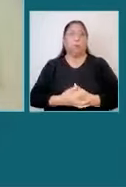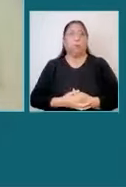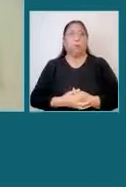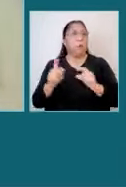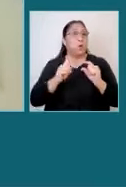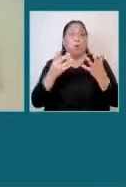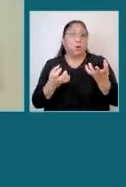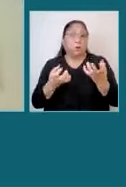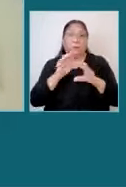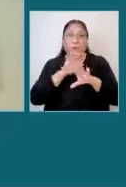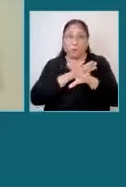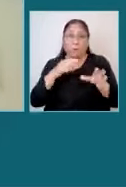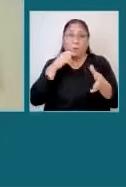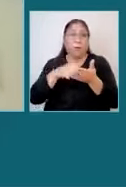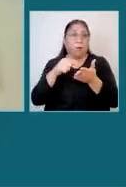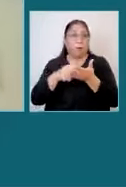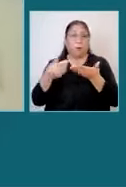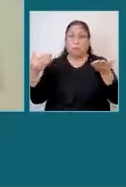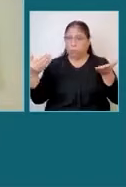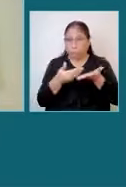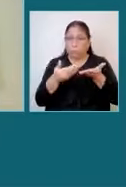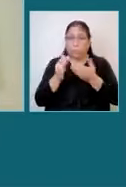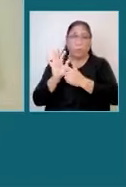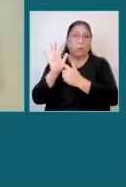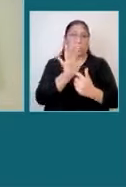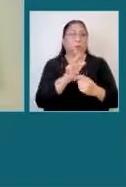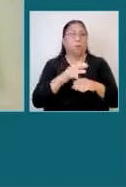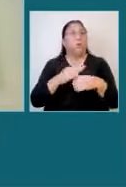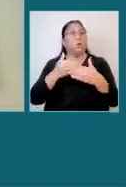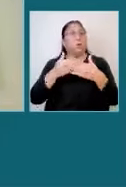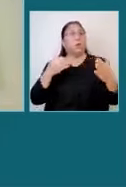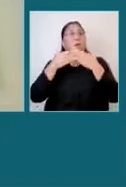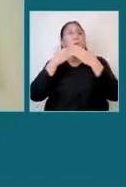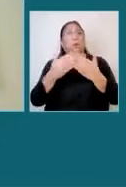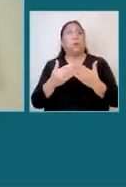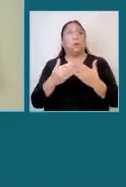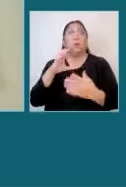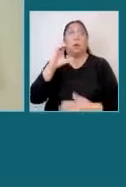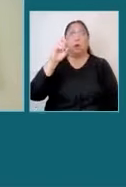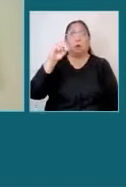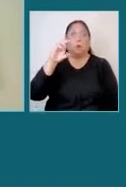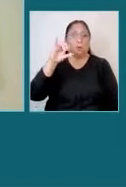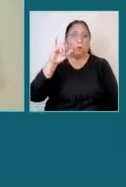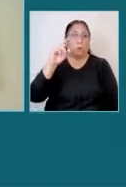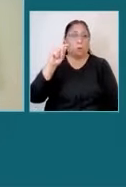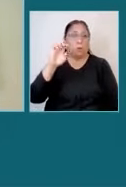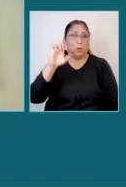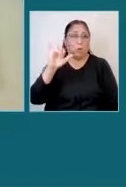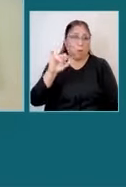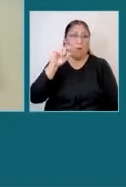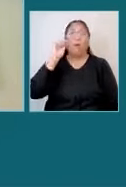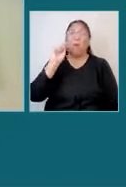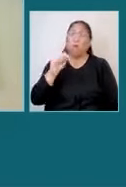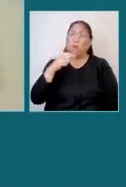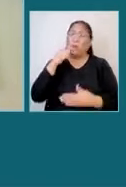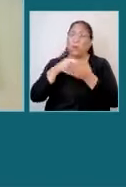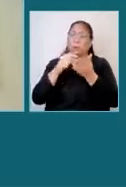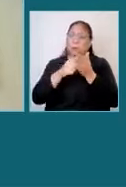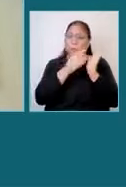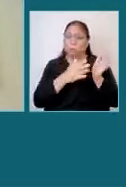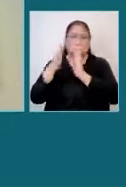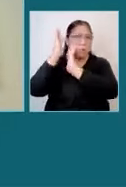queremos terminar esta presentación de este panel sin antes agradecer a Concitec por la invitación a presentar esta plenaria y por organizar